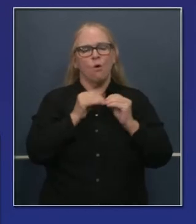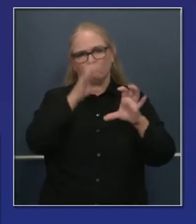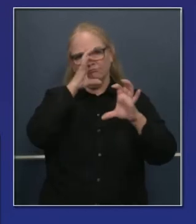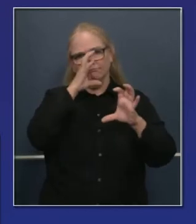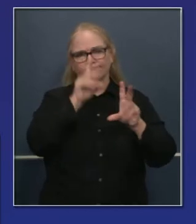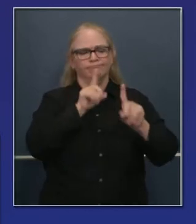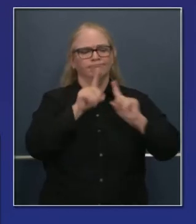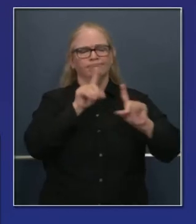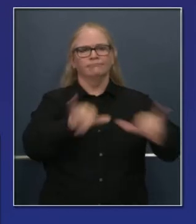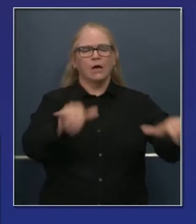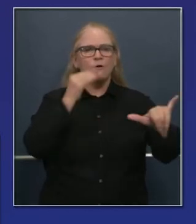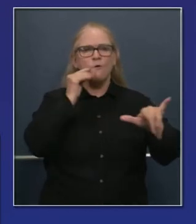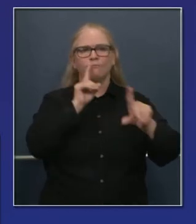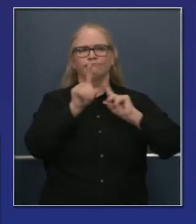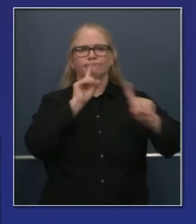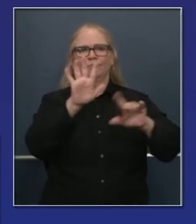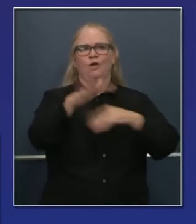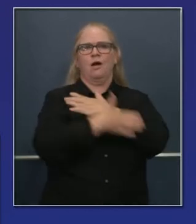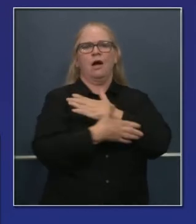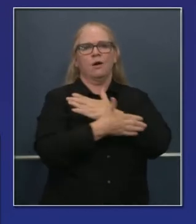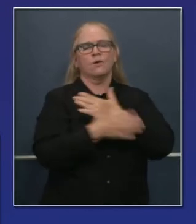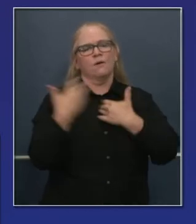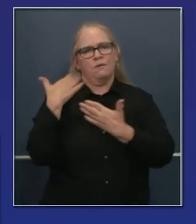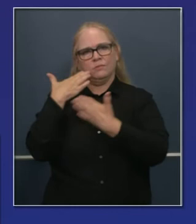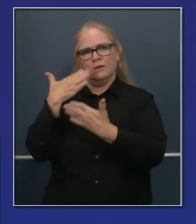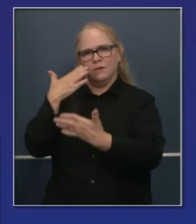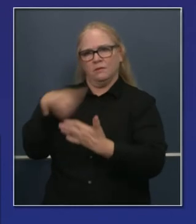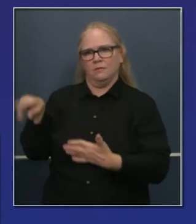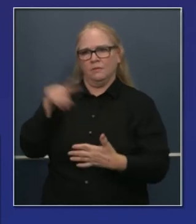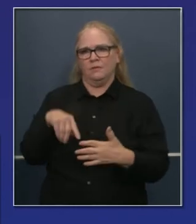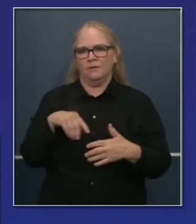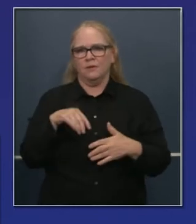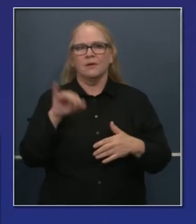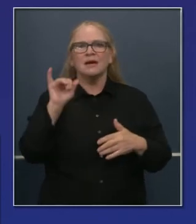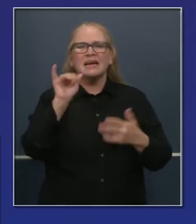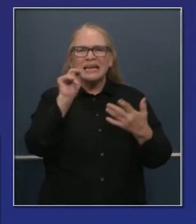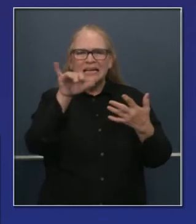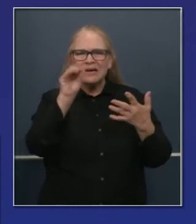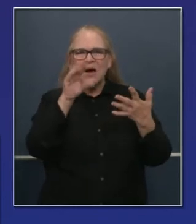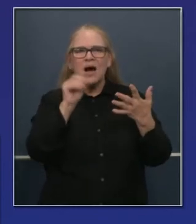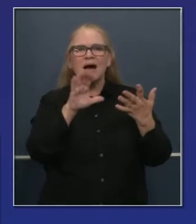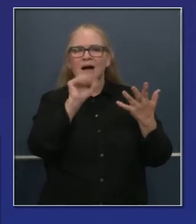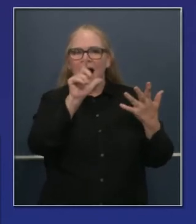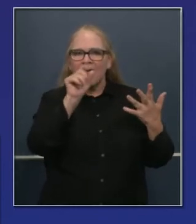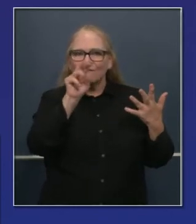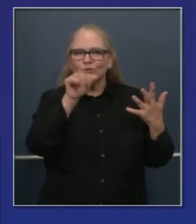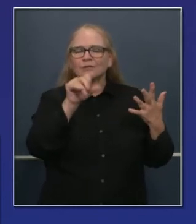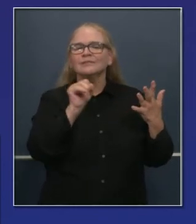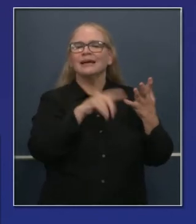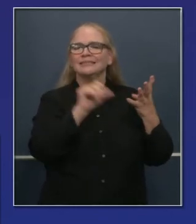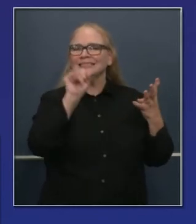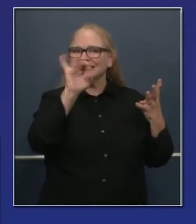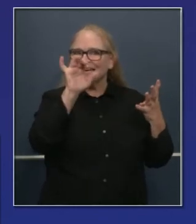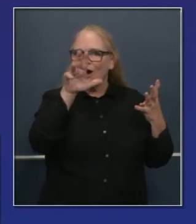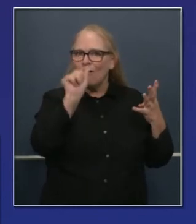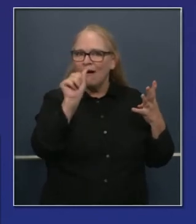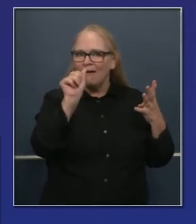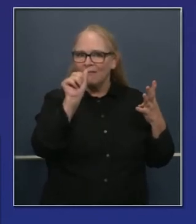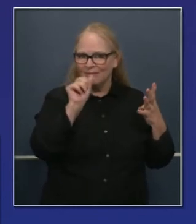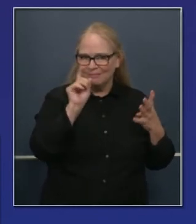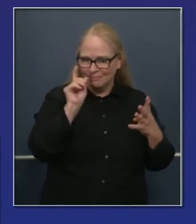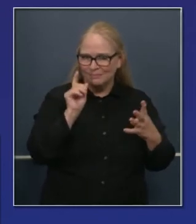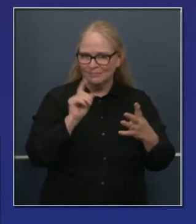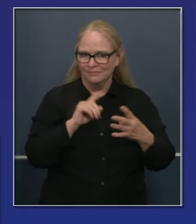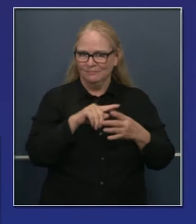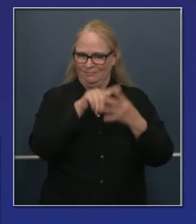mendocino y el condado de quimio calaveras y sierra tierra acaba de ser ingresado a la lista en el fin de semana